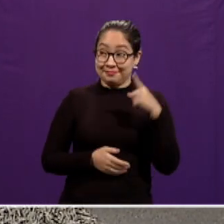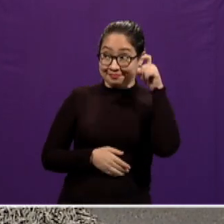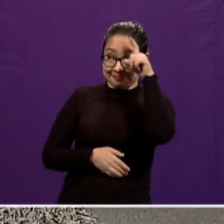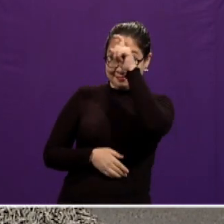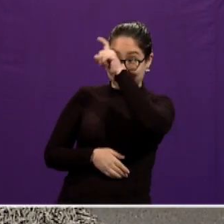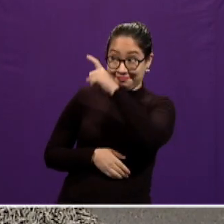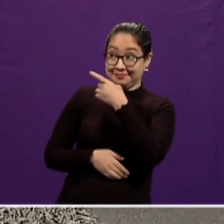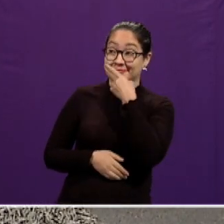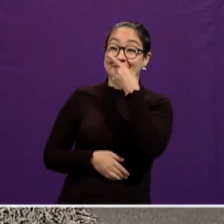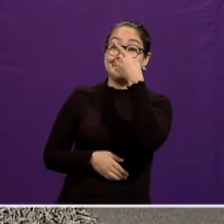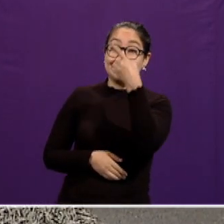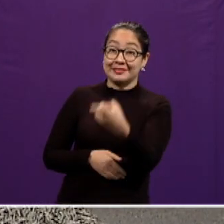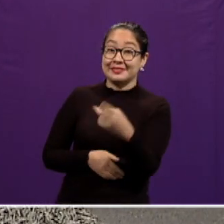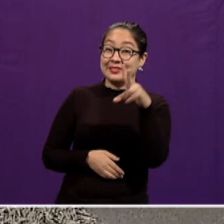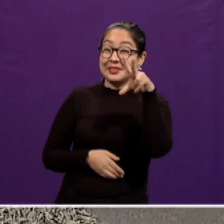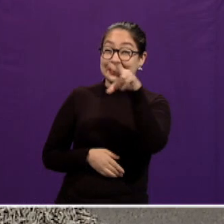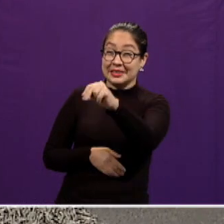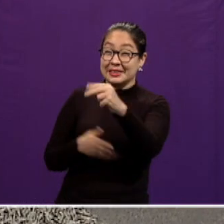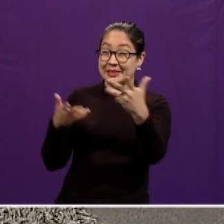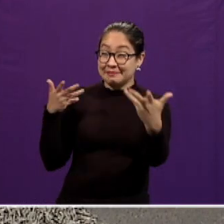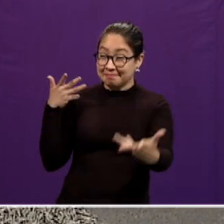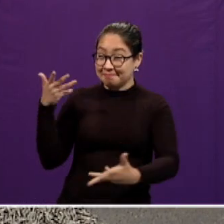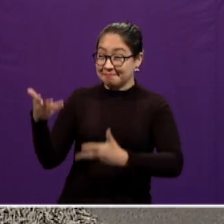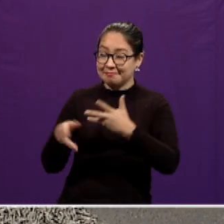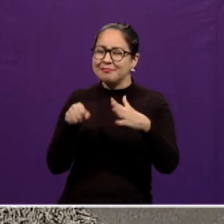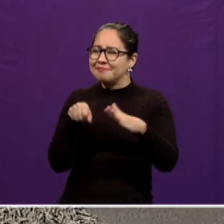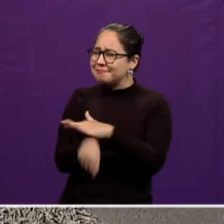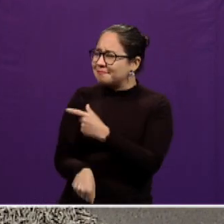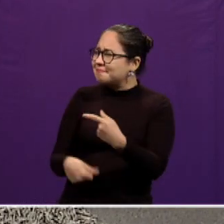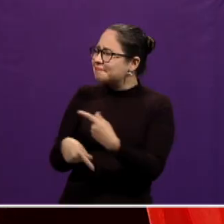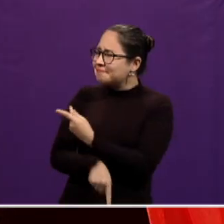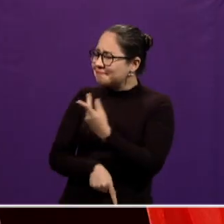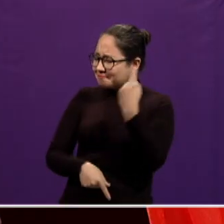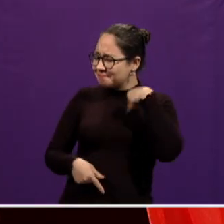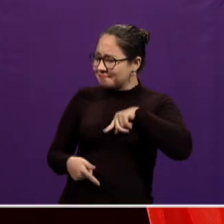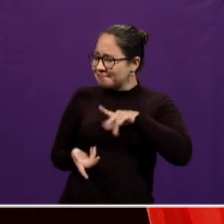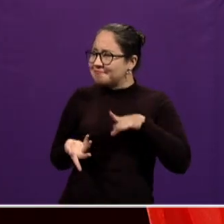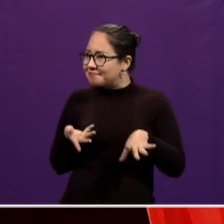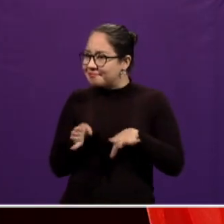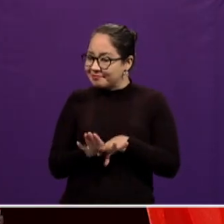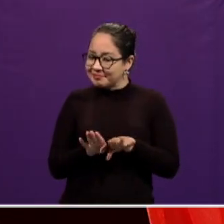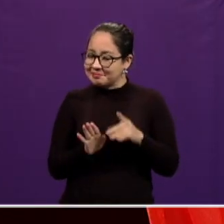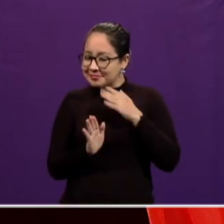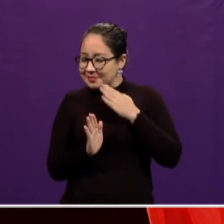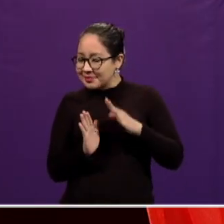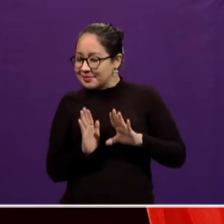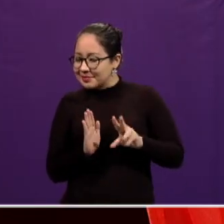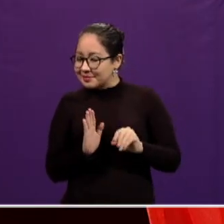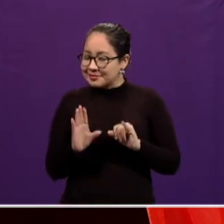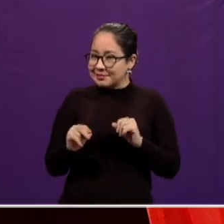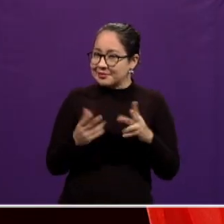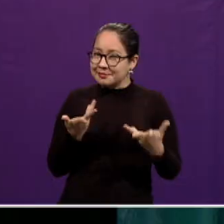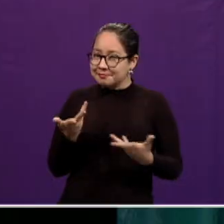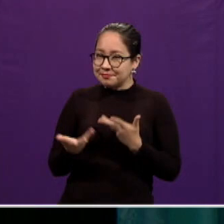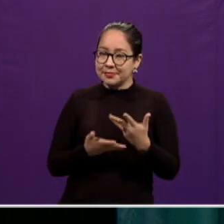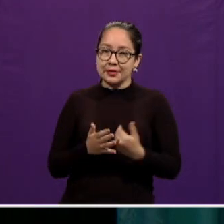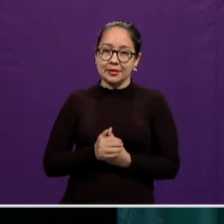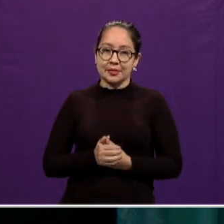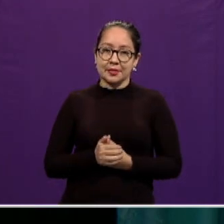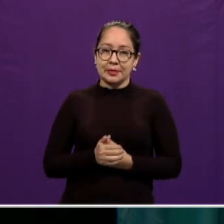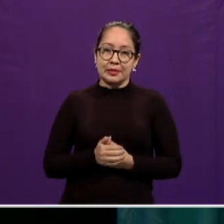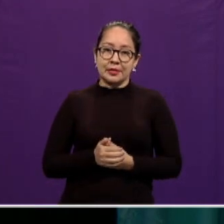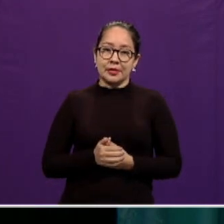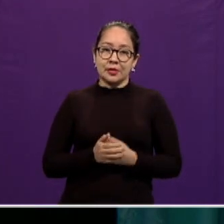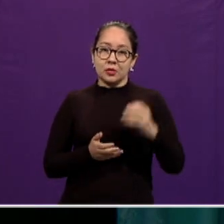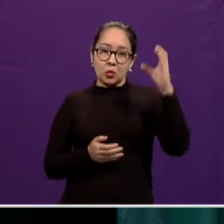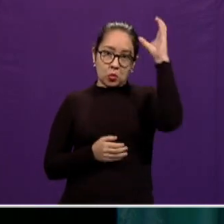¿verdad? Muchísimo. ¿Por qué? ¿Por qué? ¿Qué pasa con esto? ¿Qué pasa entre los límites y el no? Bueno, lo que pasa es que